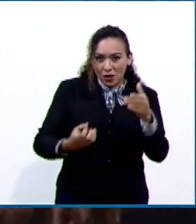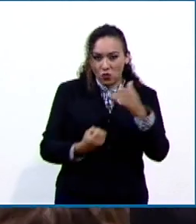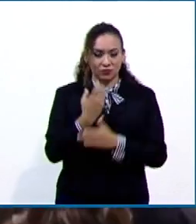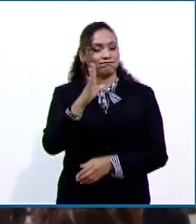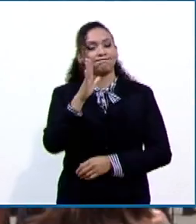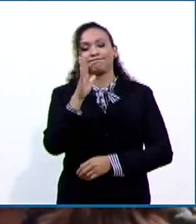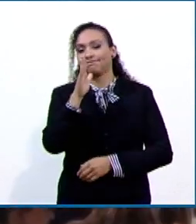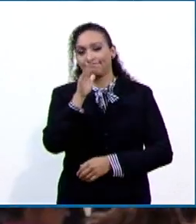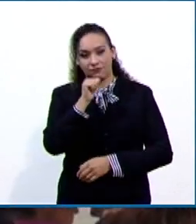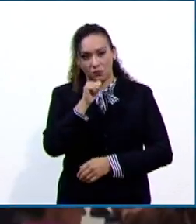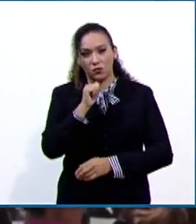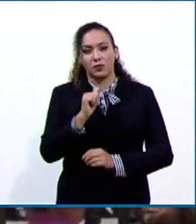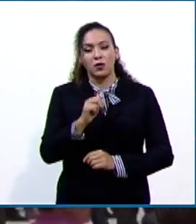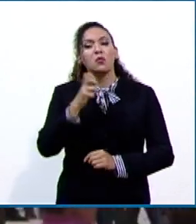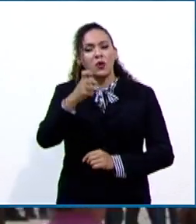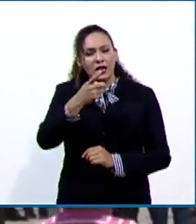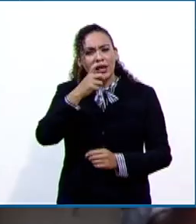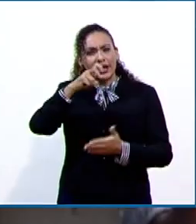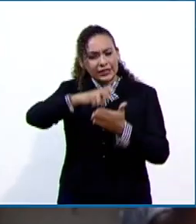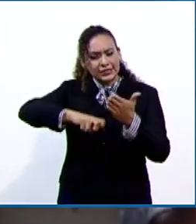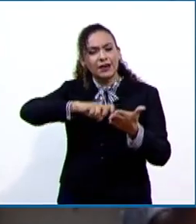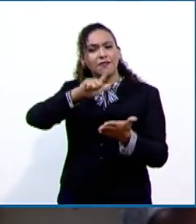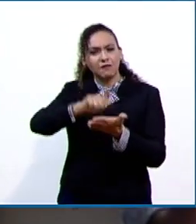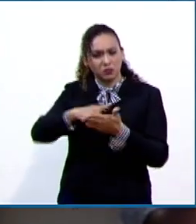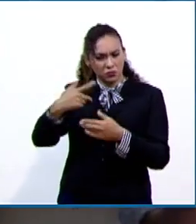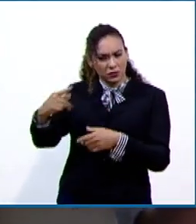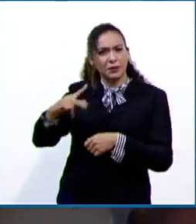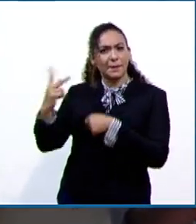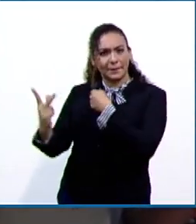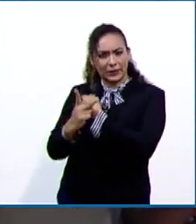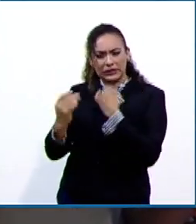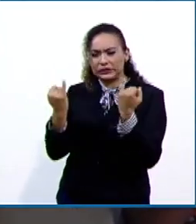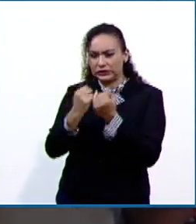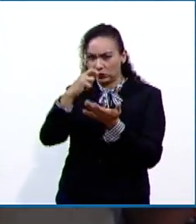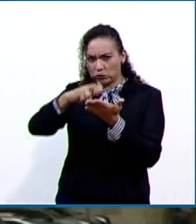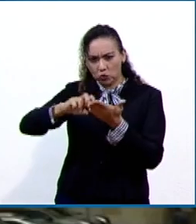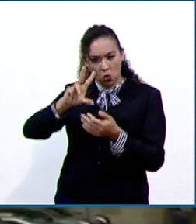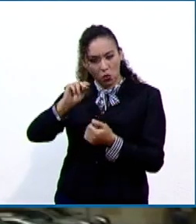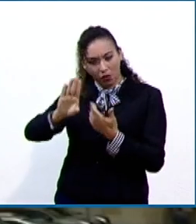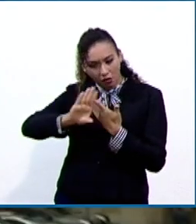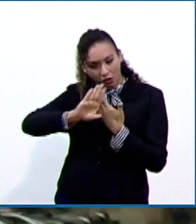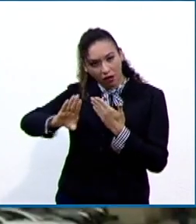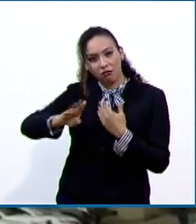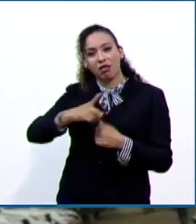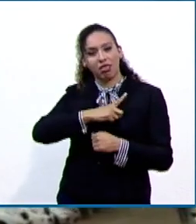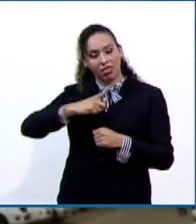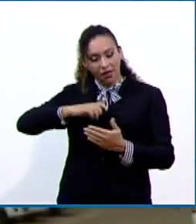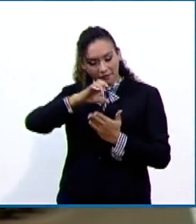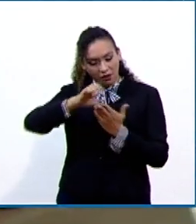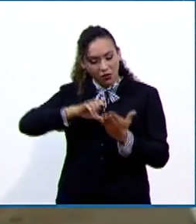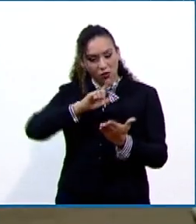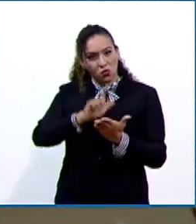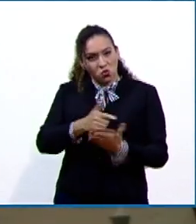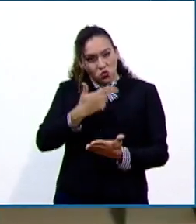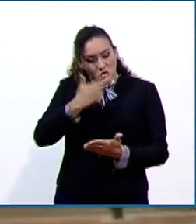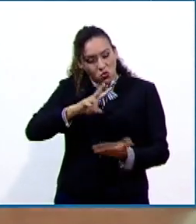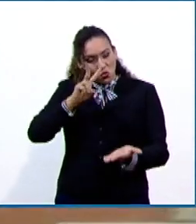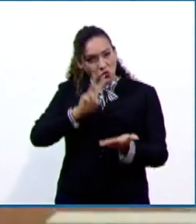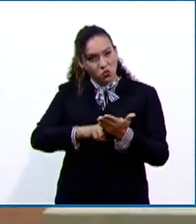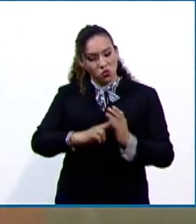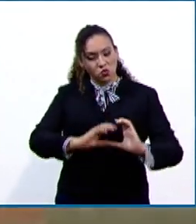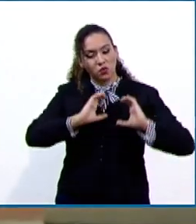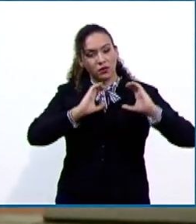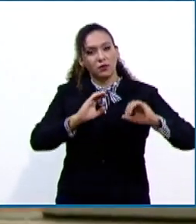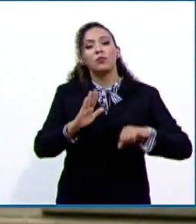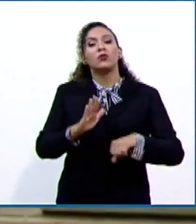por lo que han declarado inválidas reformas a sus constituciones que cambian su estructura básica o identidad, que alteran la división